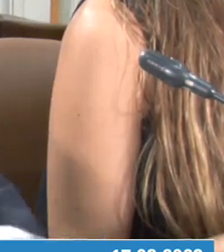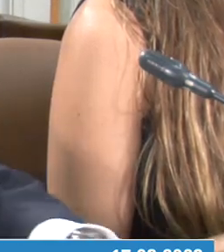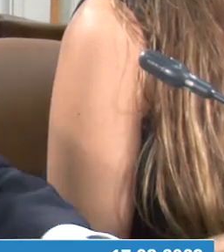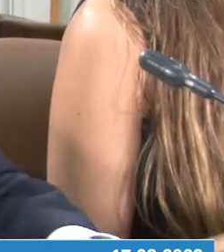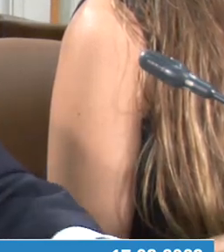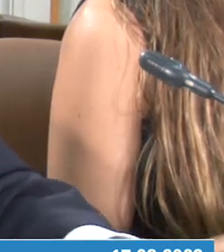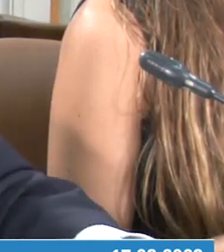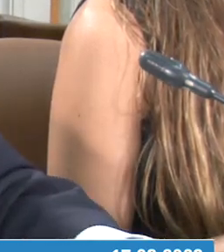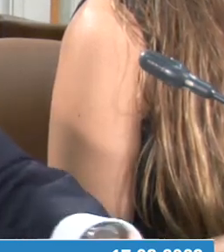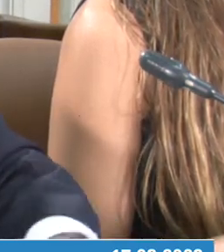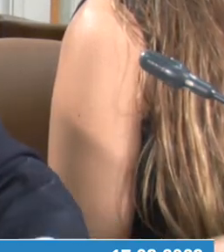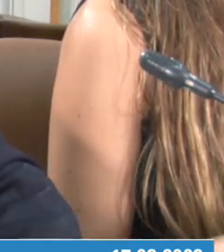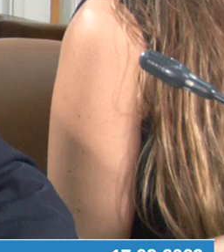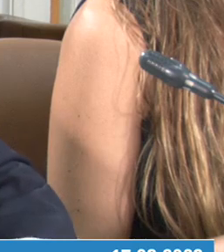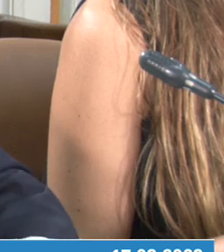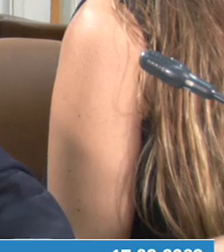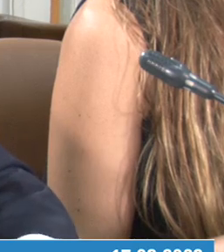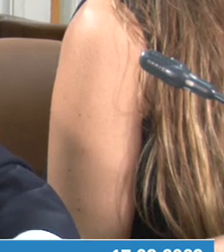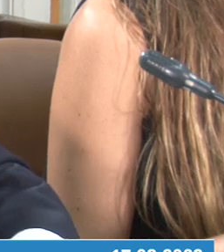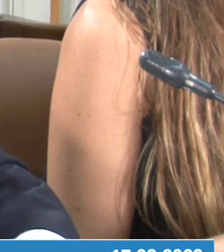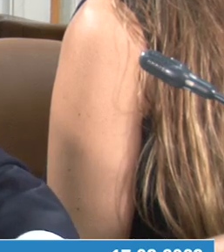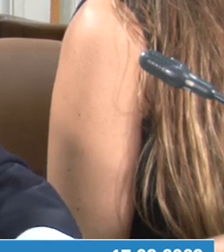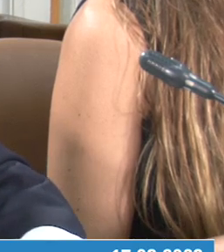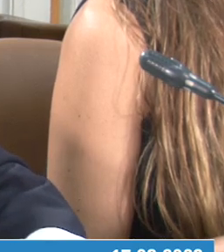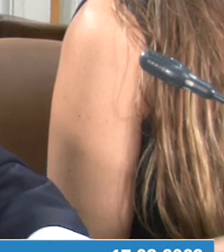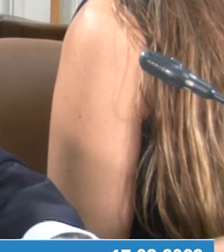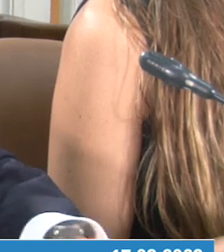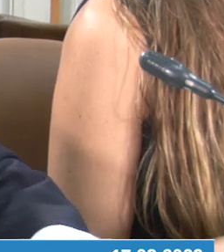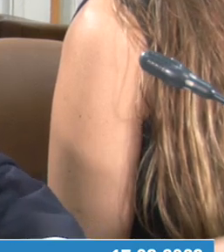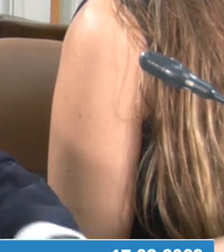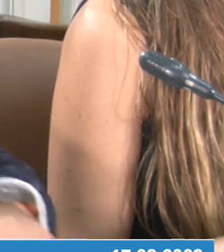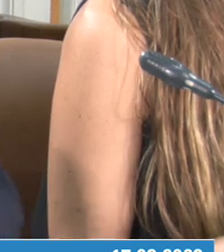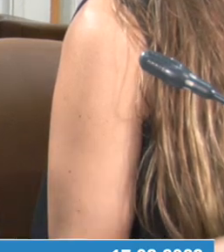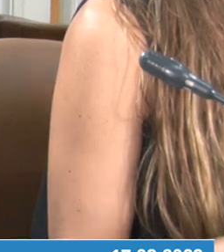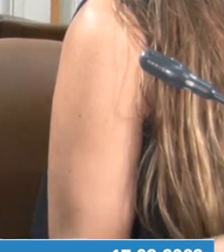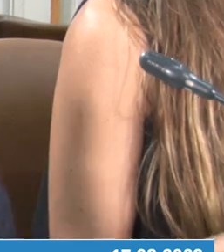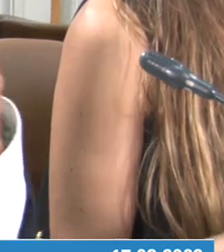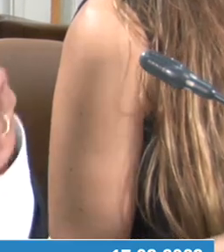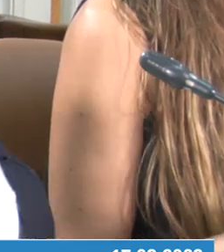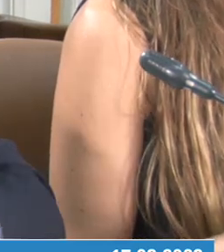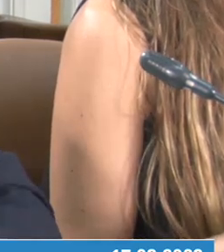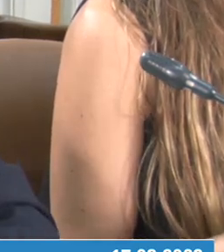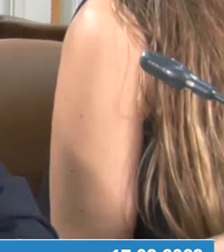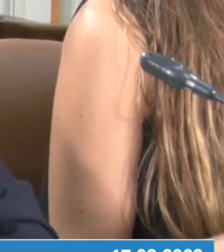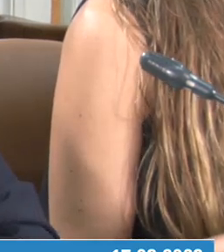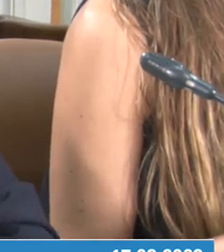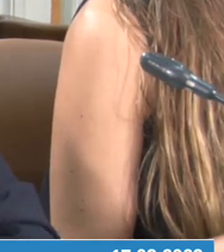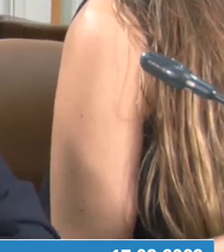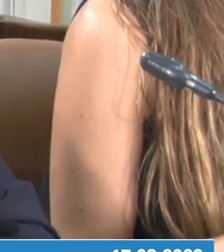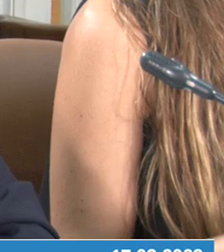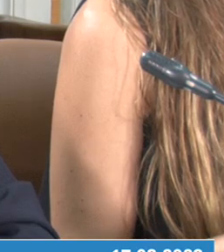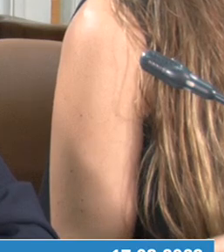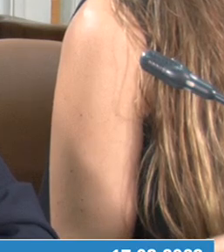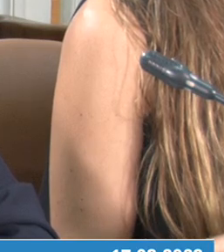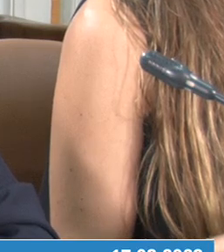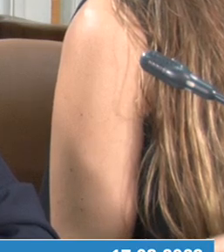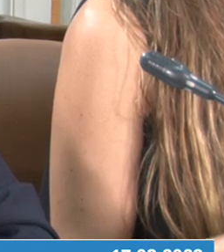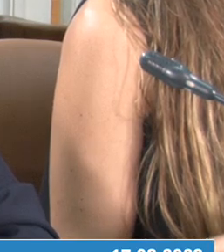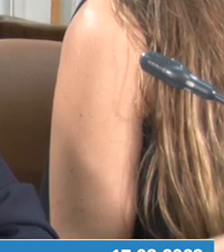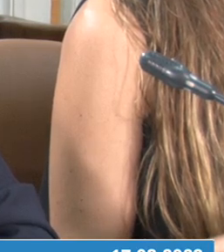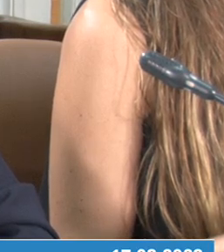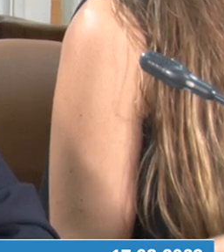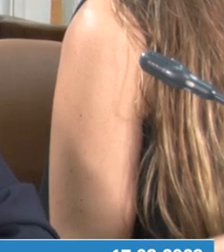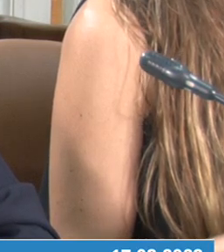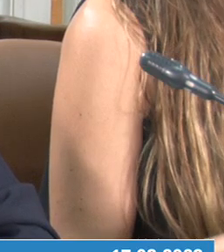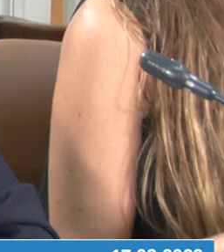de así nuestra es. sesión, usted nos acompaña desde la región de Los Ríos. Así es que muchas gracias. Bien, la idea es poder ahora, ¿cierto? Como lo hicimos la vez pasada, tenemos hasta la una,